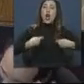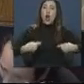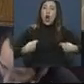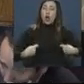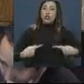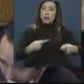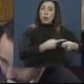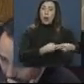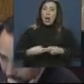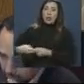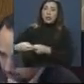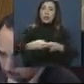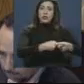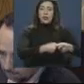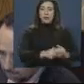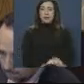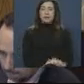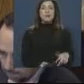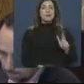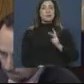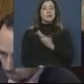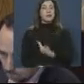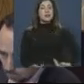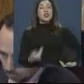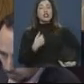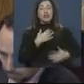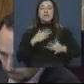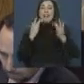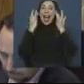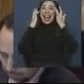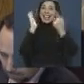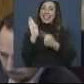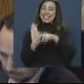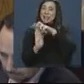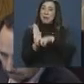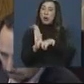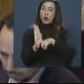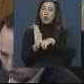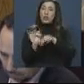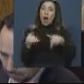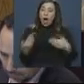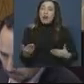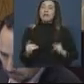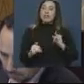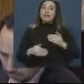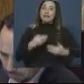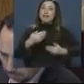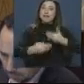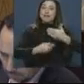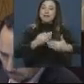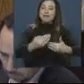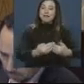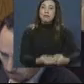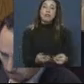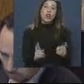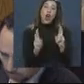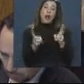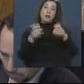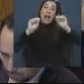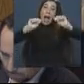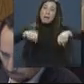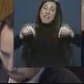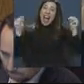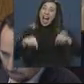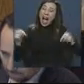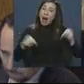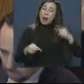estas sociedades. Señor presidente, yo me alegro de que este proyecto se esté abriendo paso. Ojalá lo aprobemos